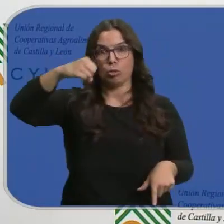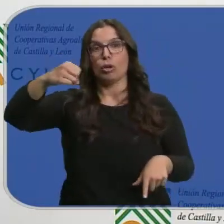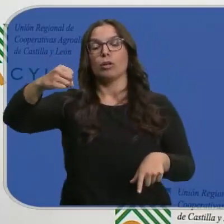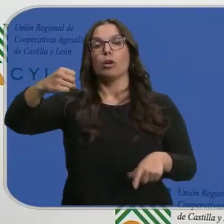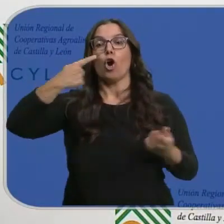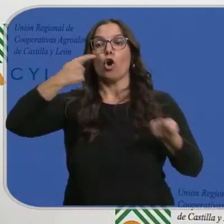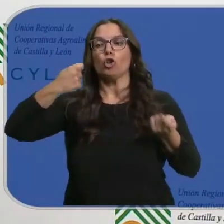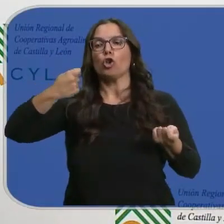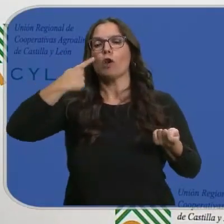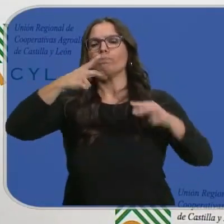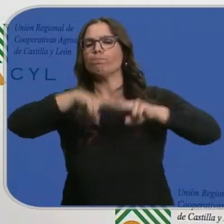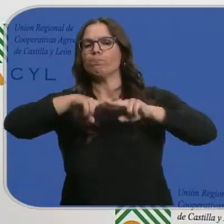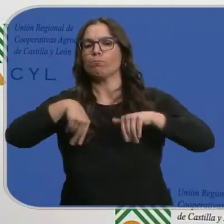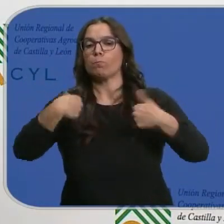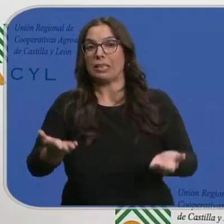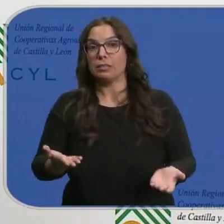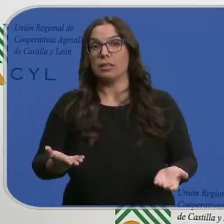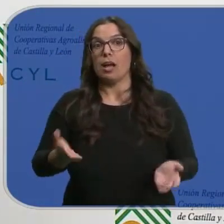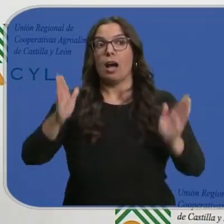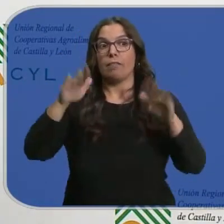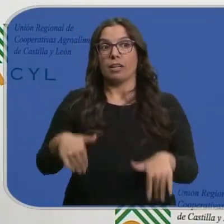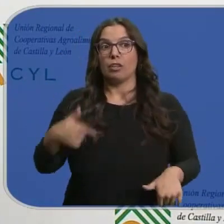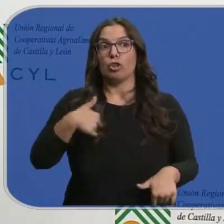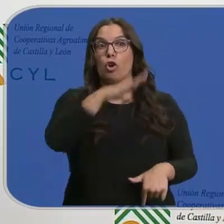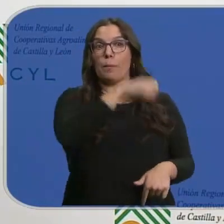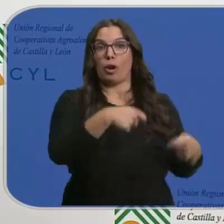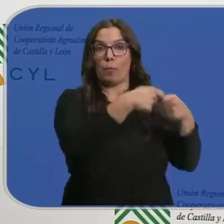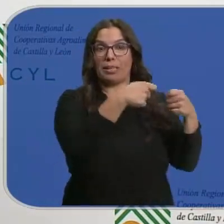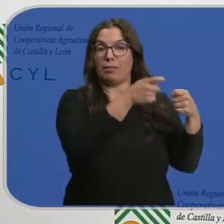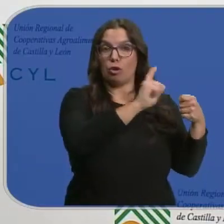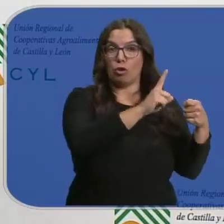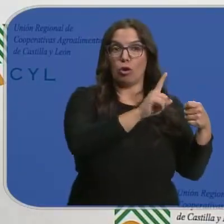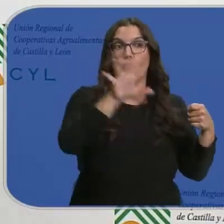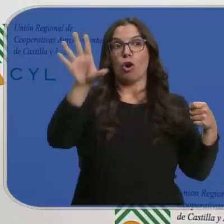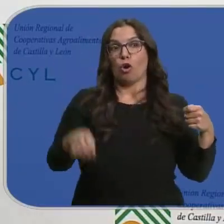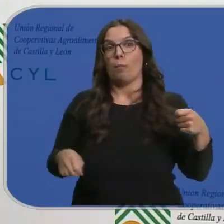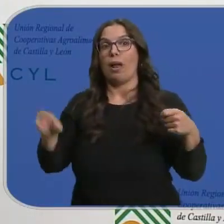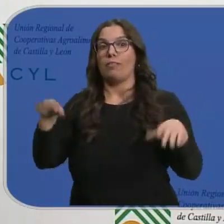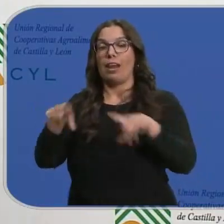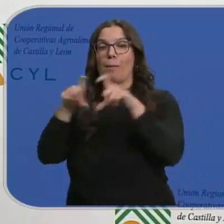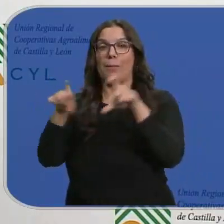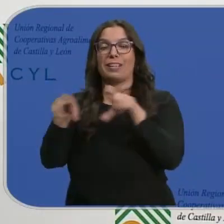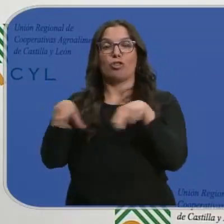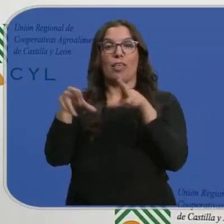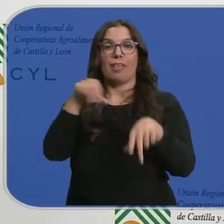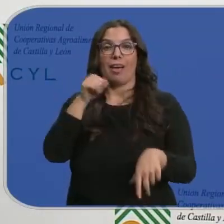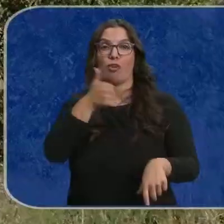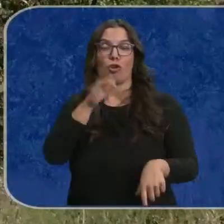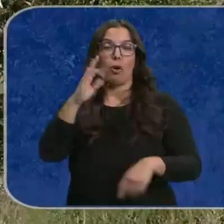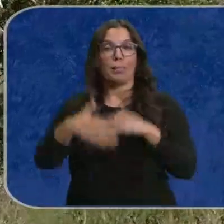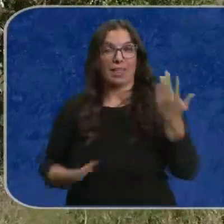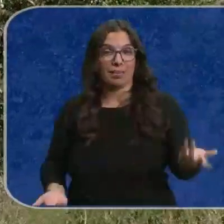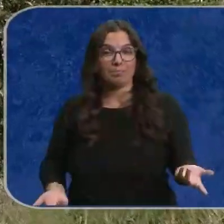más controles por parte de la administración, con lo cual, en vez de comprar a la cooperativa, voy a comprar a una sociedad anónima o voy a comprar a una sociedad